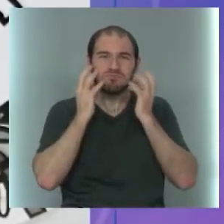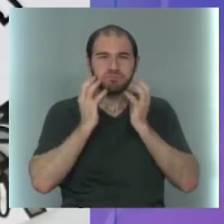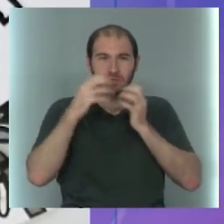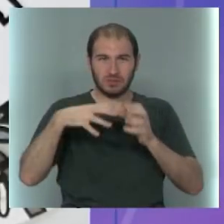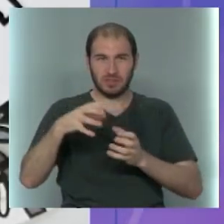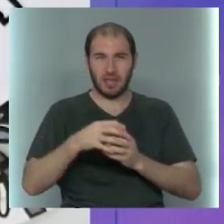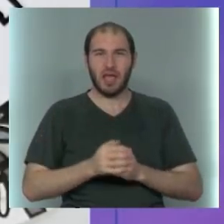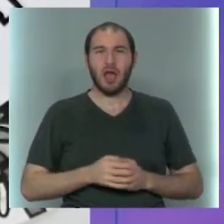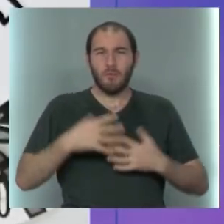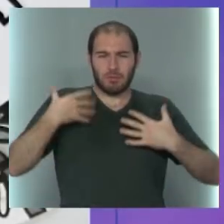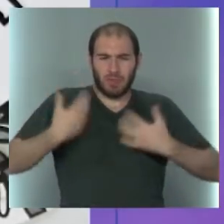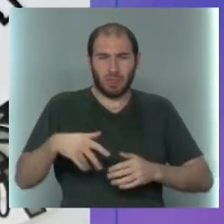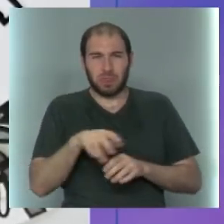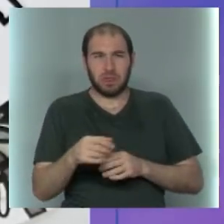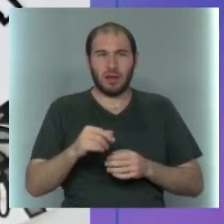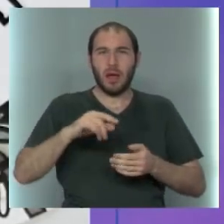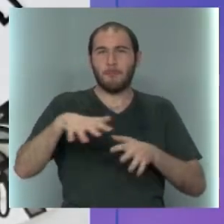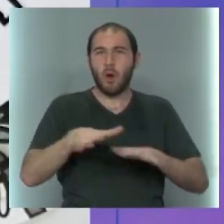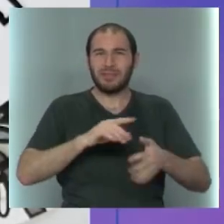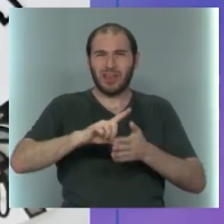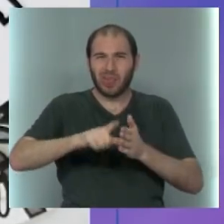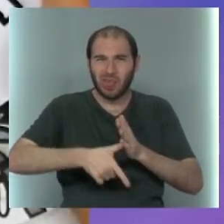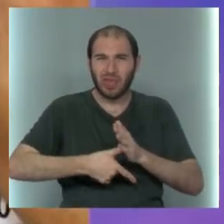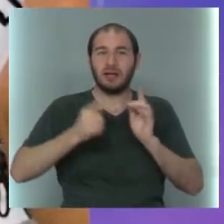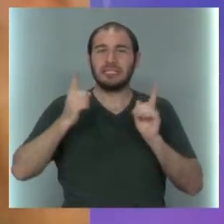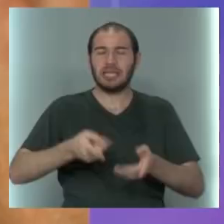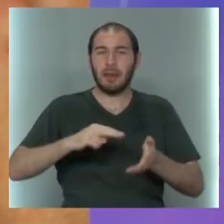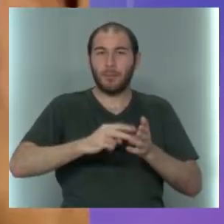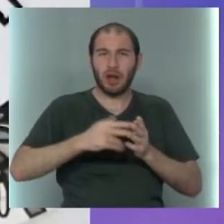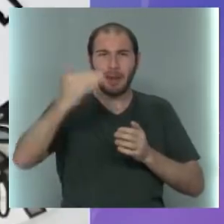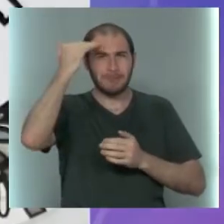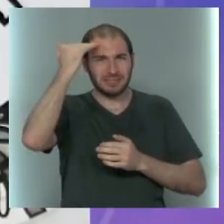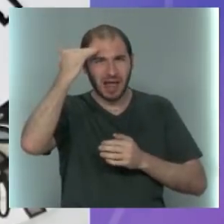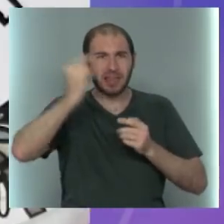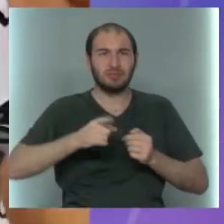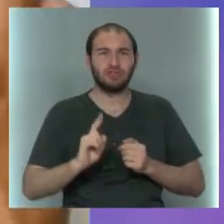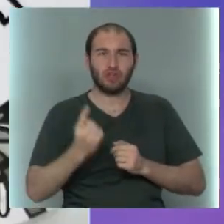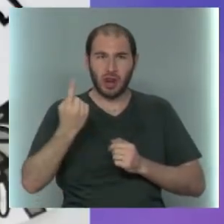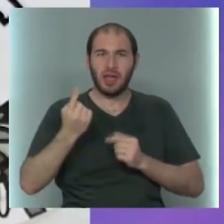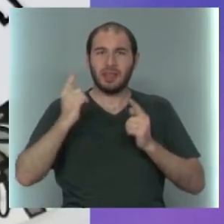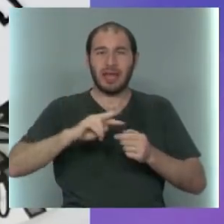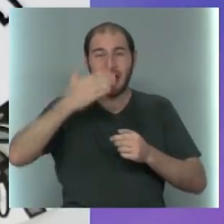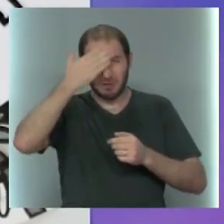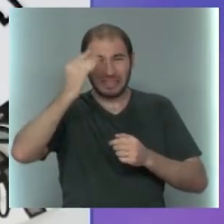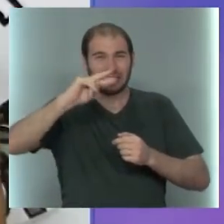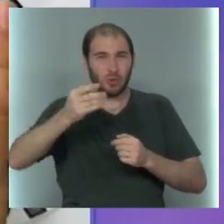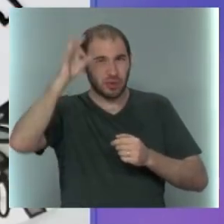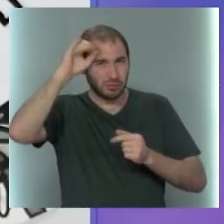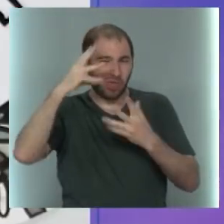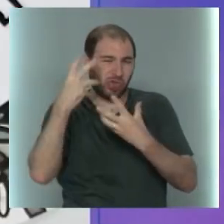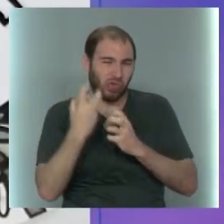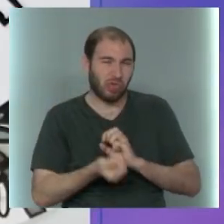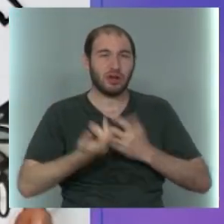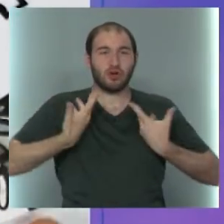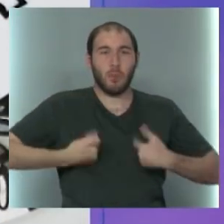mandíbula, inestabilidad en la postura y lentitud de movimientos. También afecta funciones cognitivas y autónomas y es la segunda enfermedad neurodegenerativa